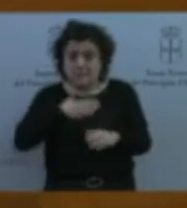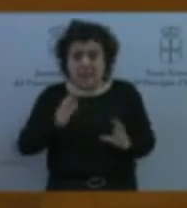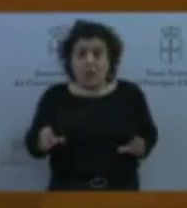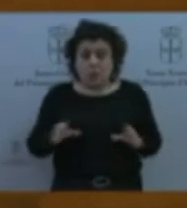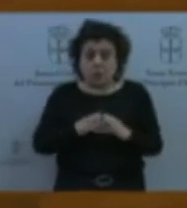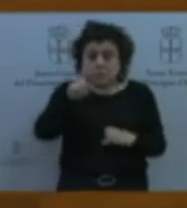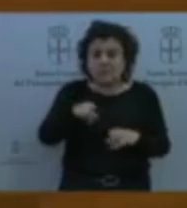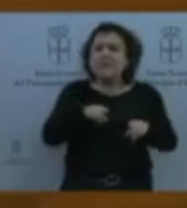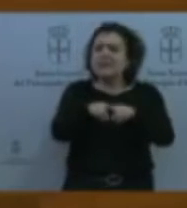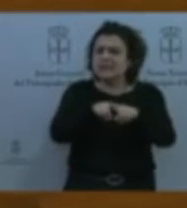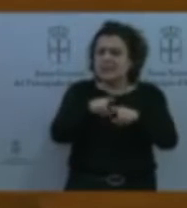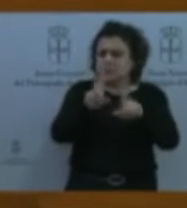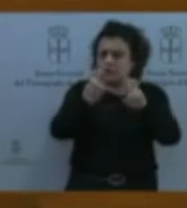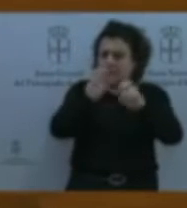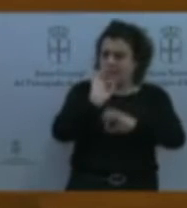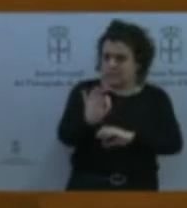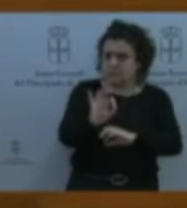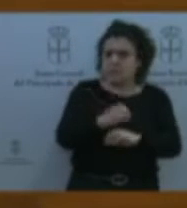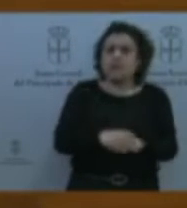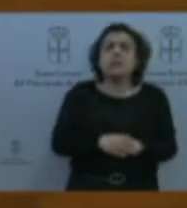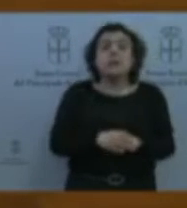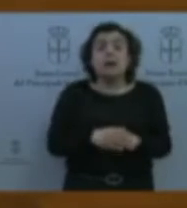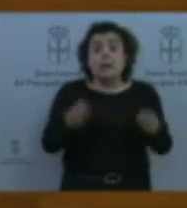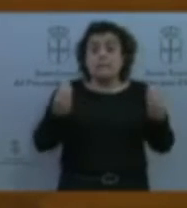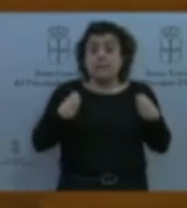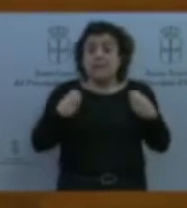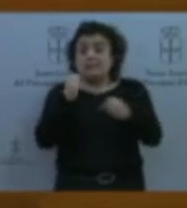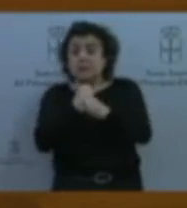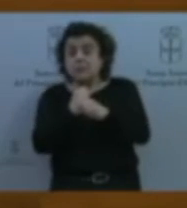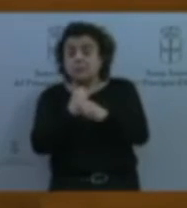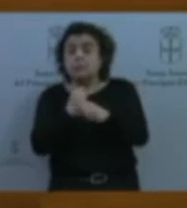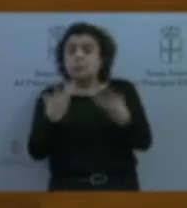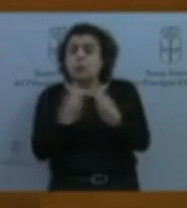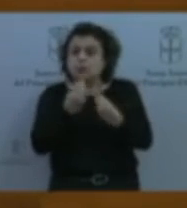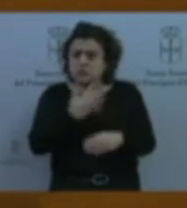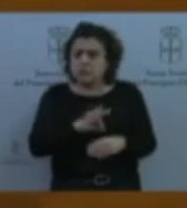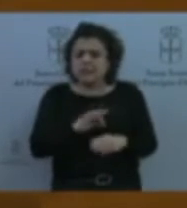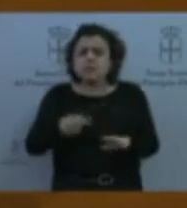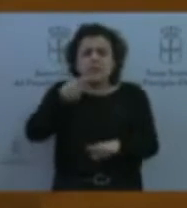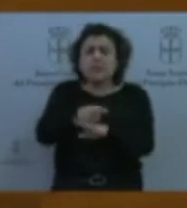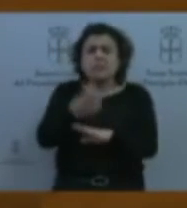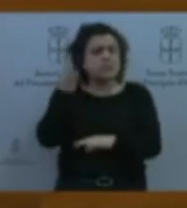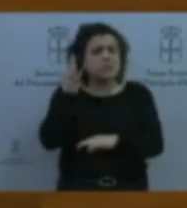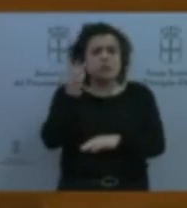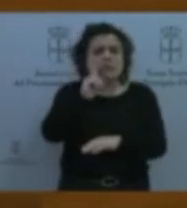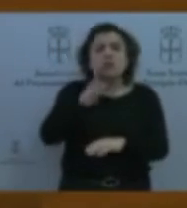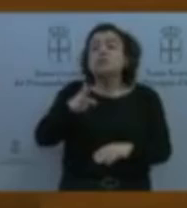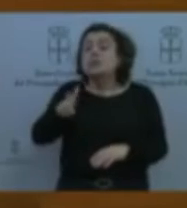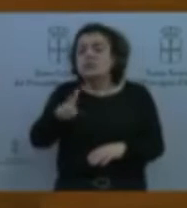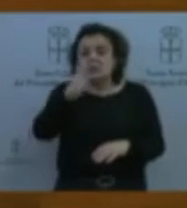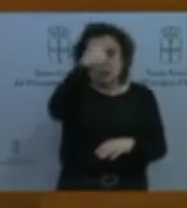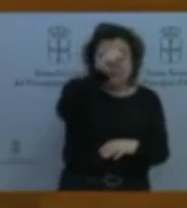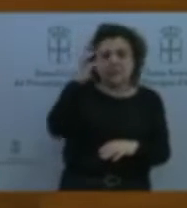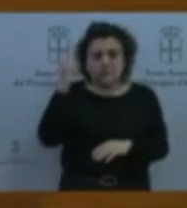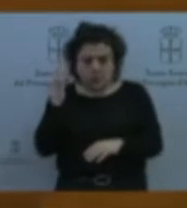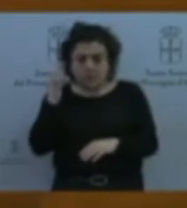conciliación no es una obligación de las mujeres. Es un derecho de las mujeres y de los varones. Es algo que tenemos que hacer para que las familias